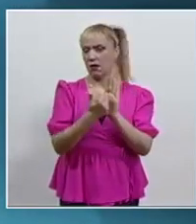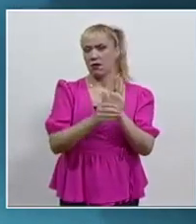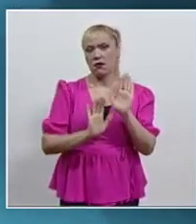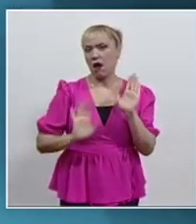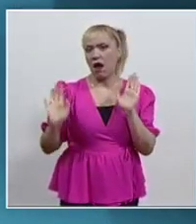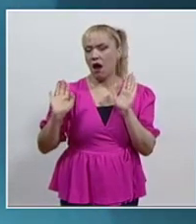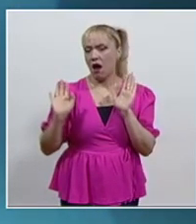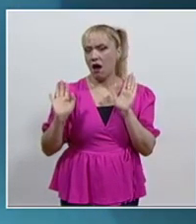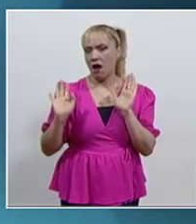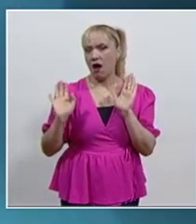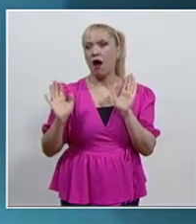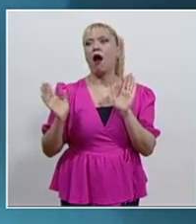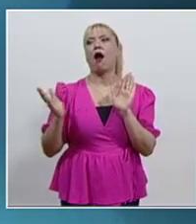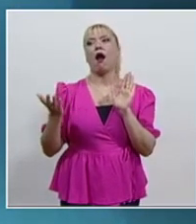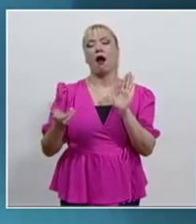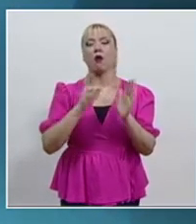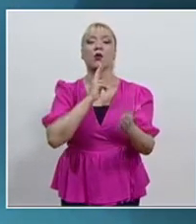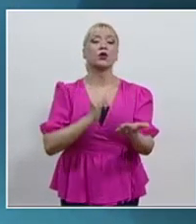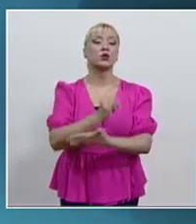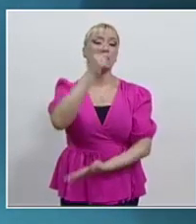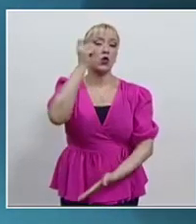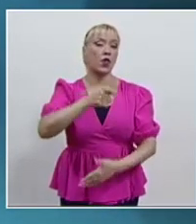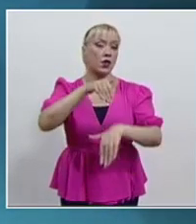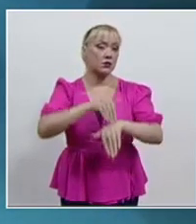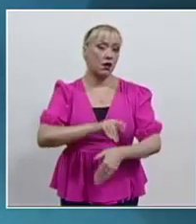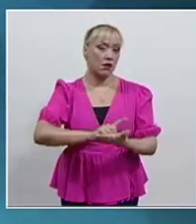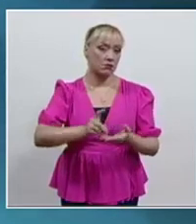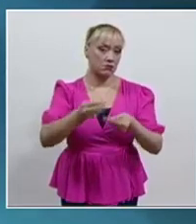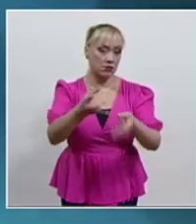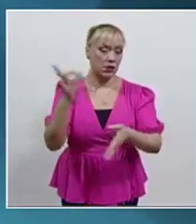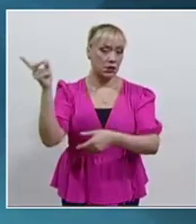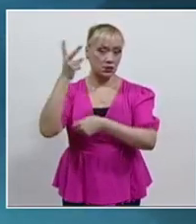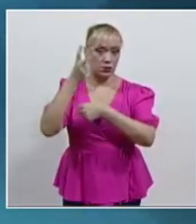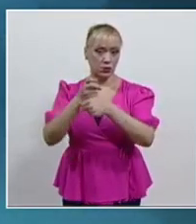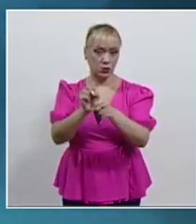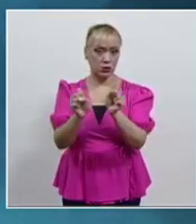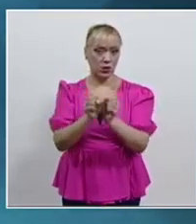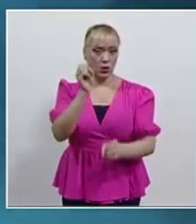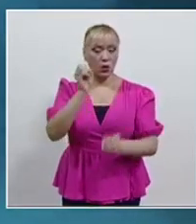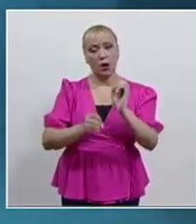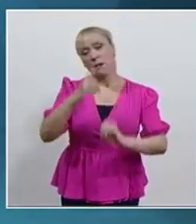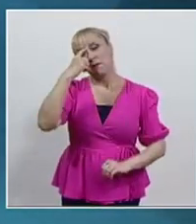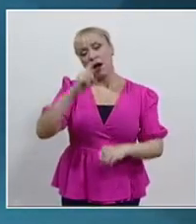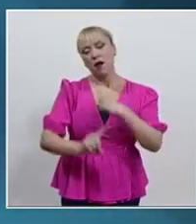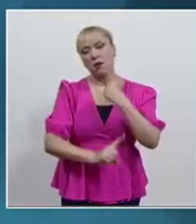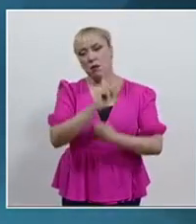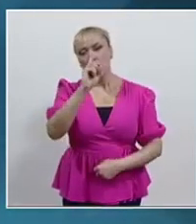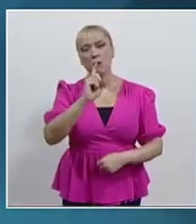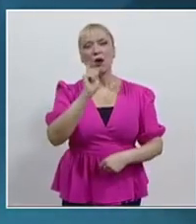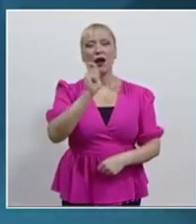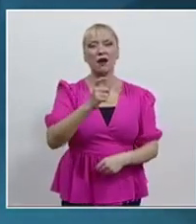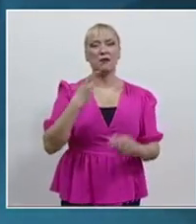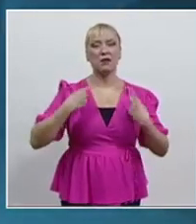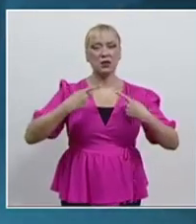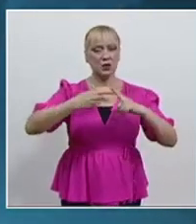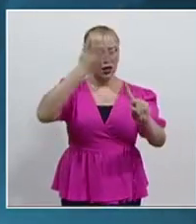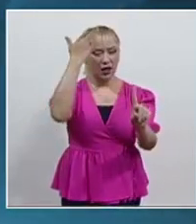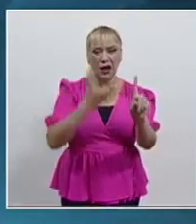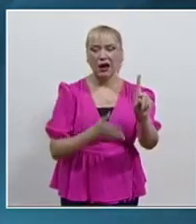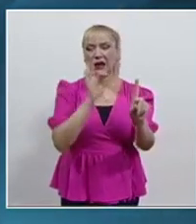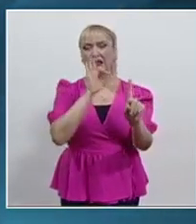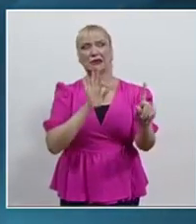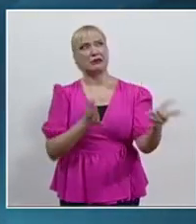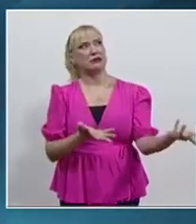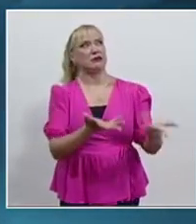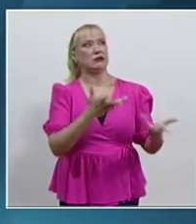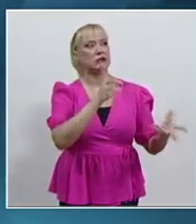toma en cuenta una jurisprudencia de la Segunda Sala de la Corte en materia de procedencia de los conflictos individuales de seguridad social.